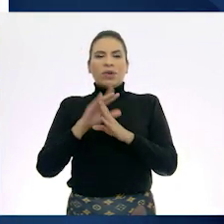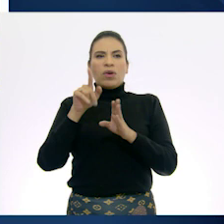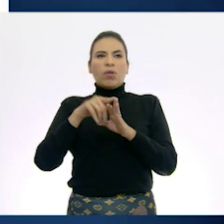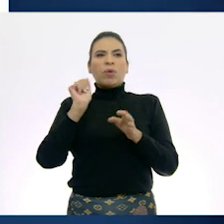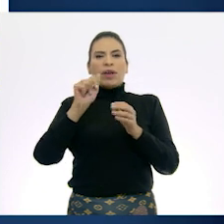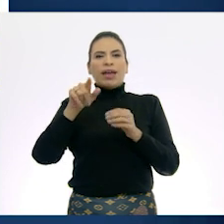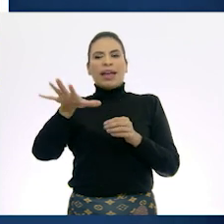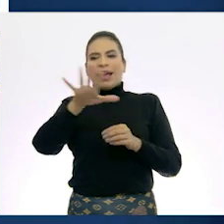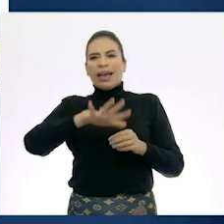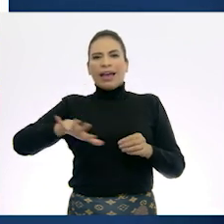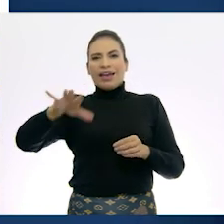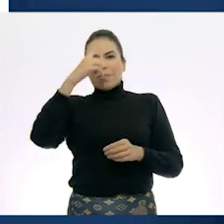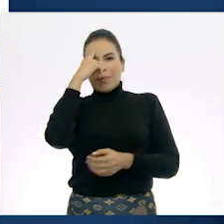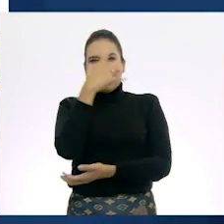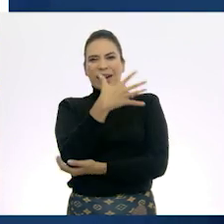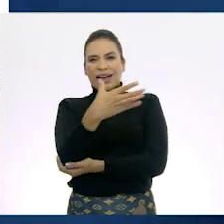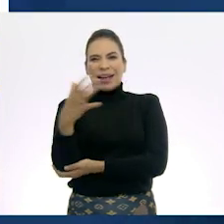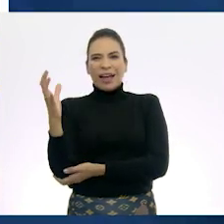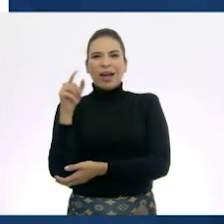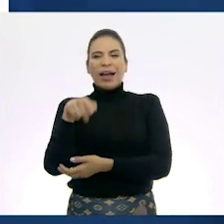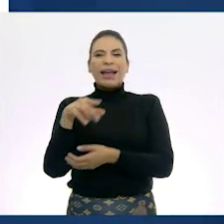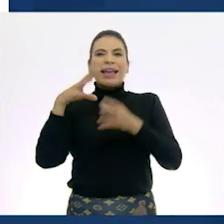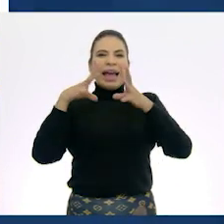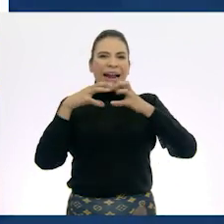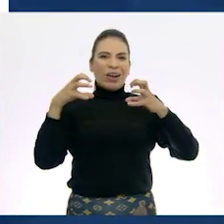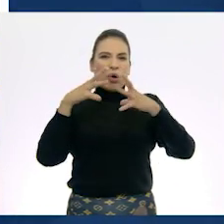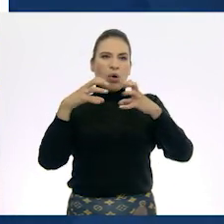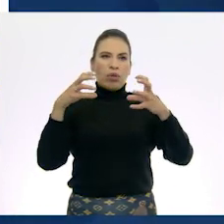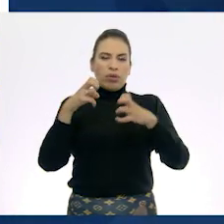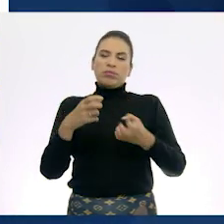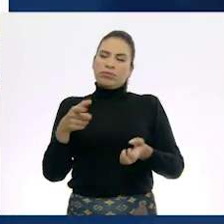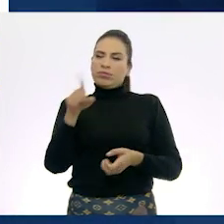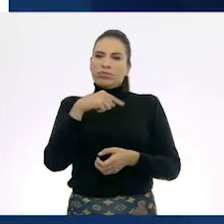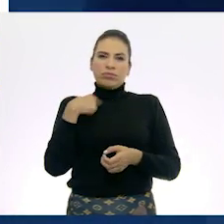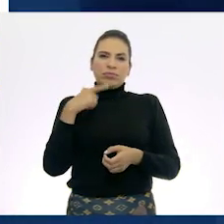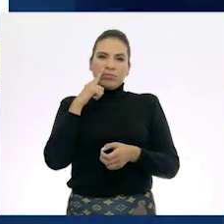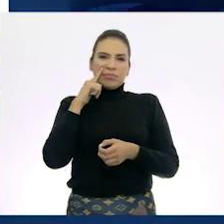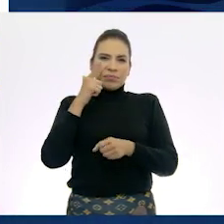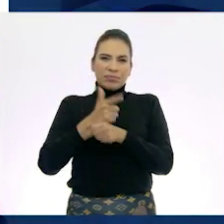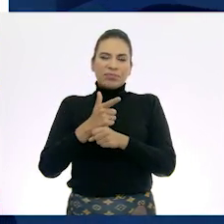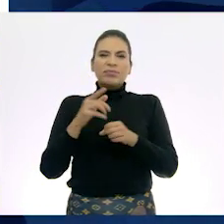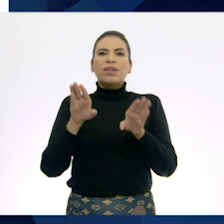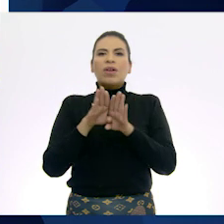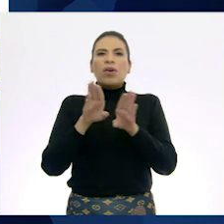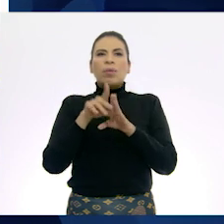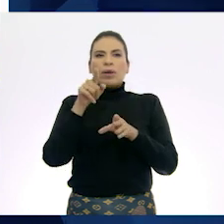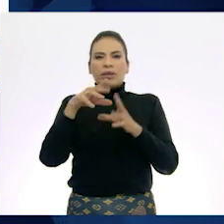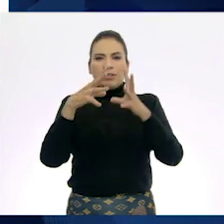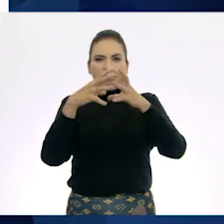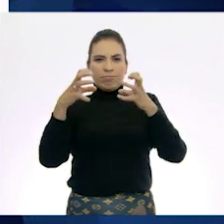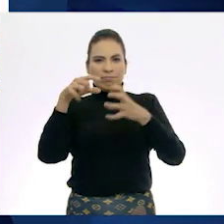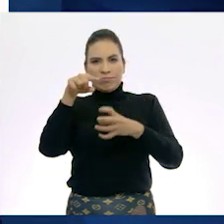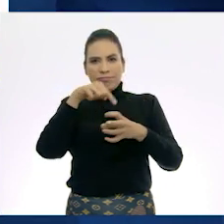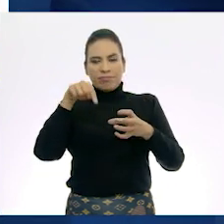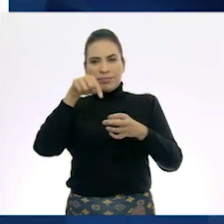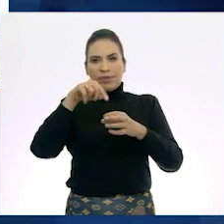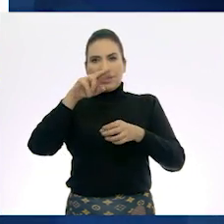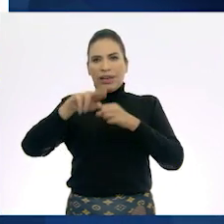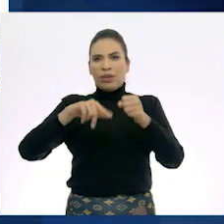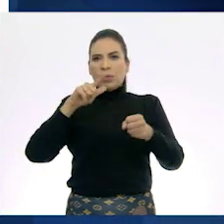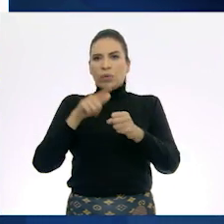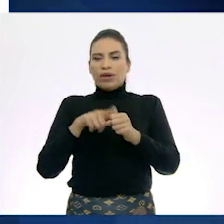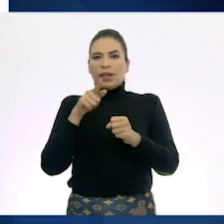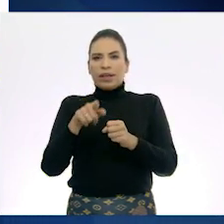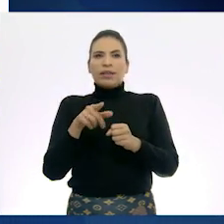campo de algodón. Muy bien, María. Entonces, aquí nosotros nos damos cuenta, cómo estos elementos presentes en la